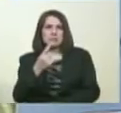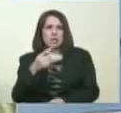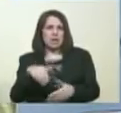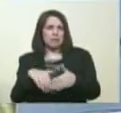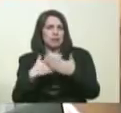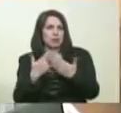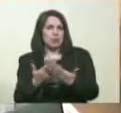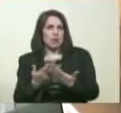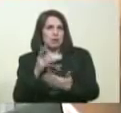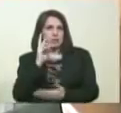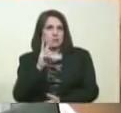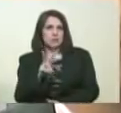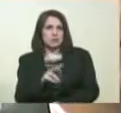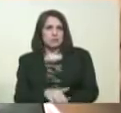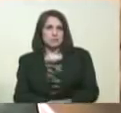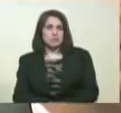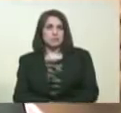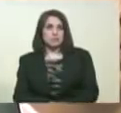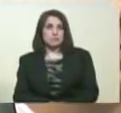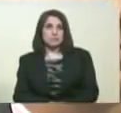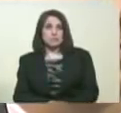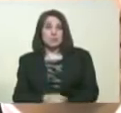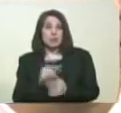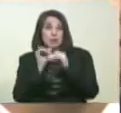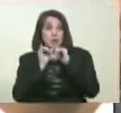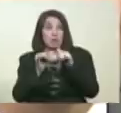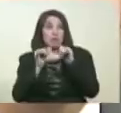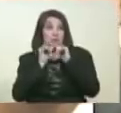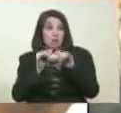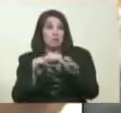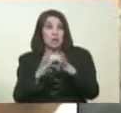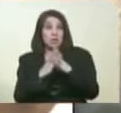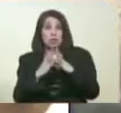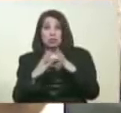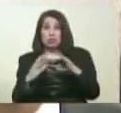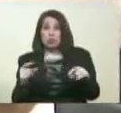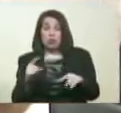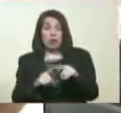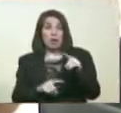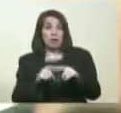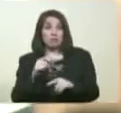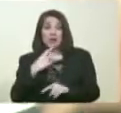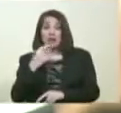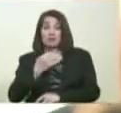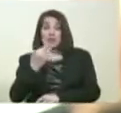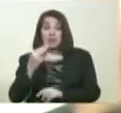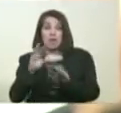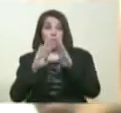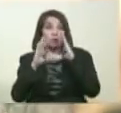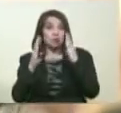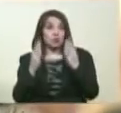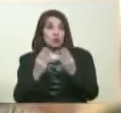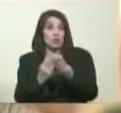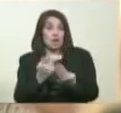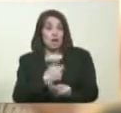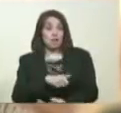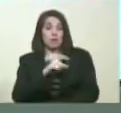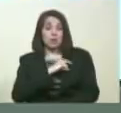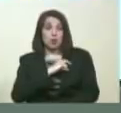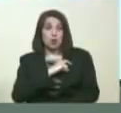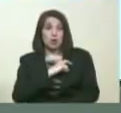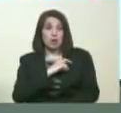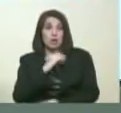madrugada. Ahí me informo, a través de Sapeando, me informo de toda la realidad mundial, española e internacional.